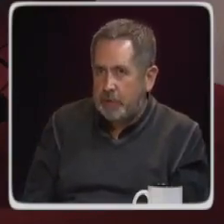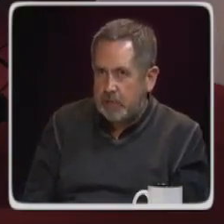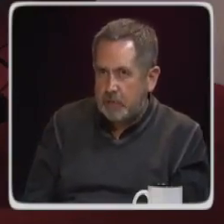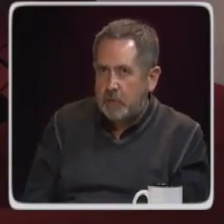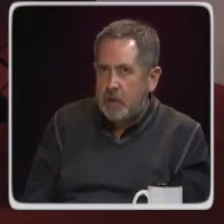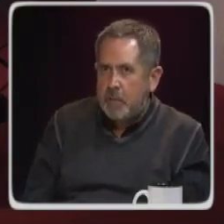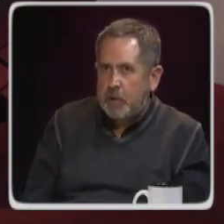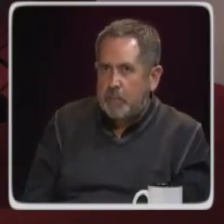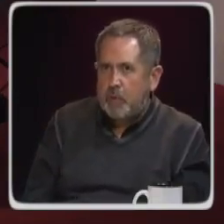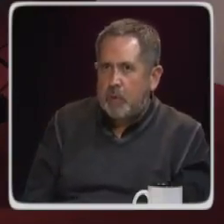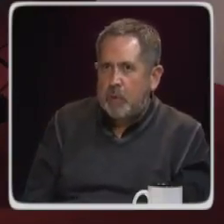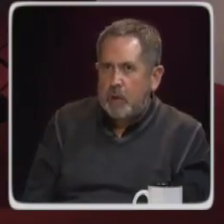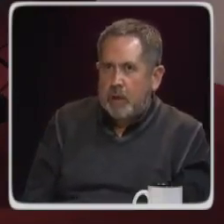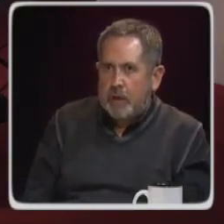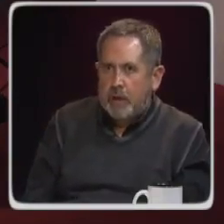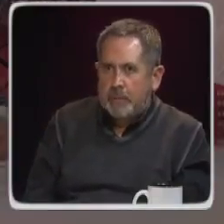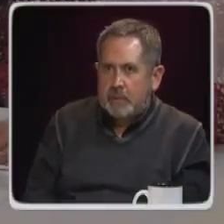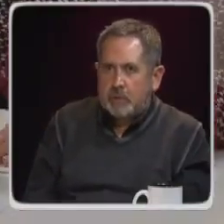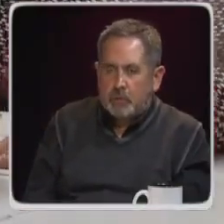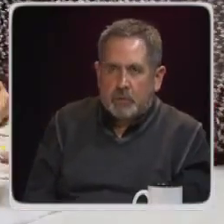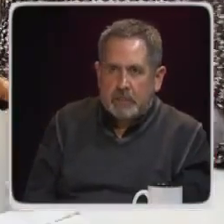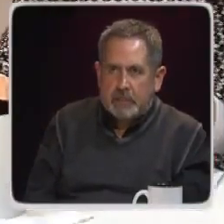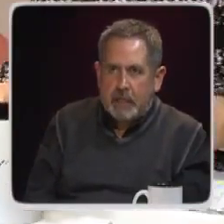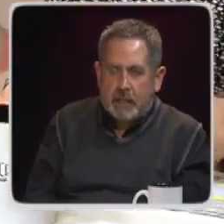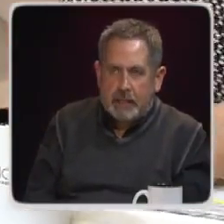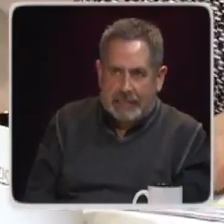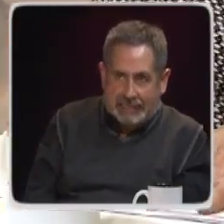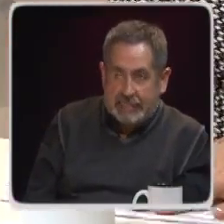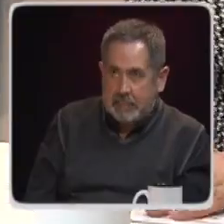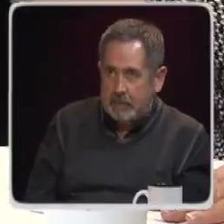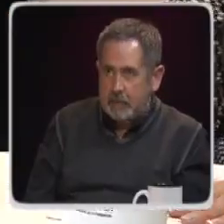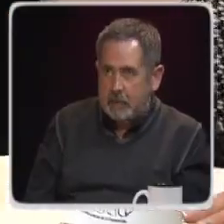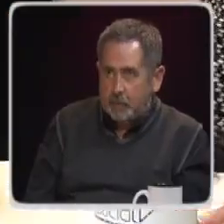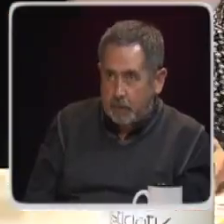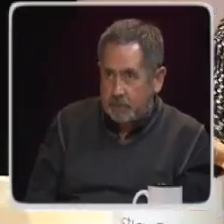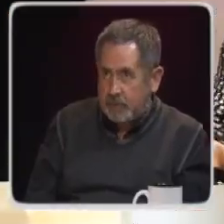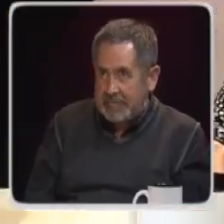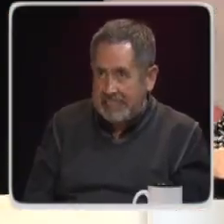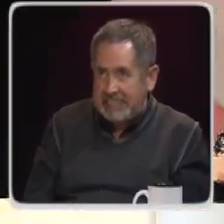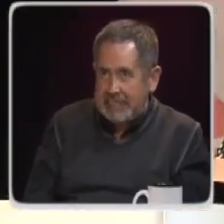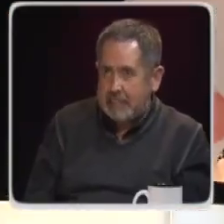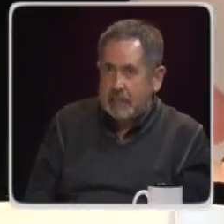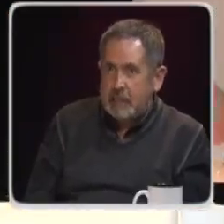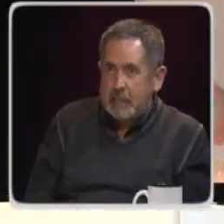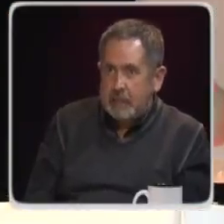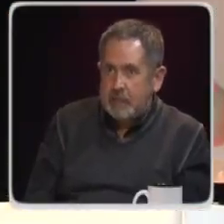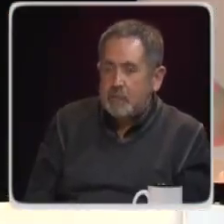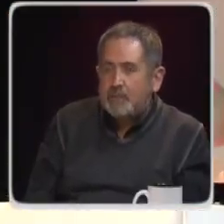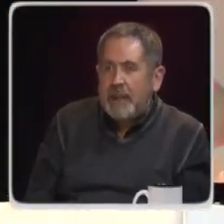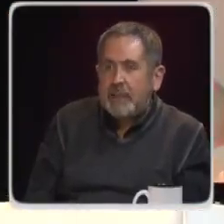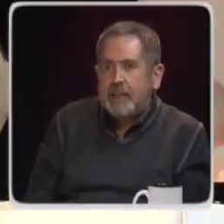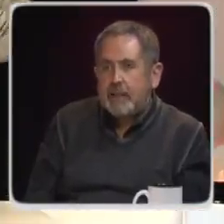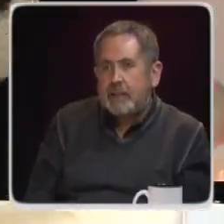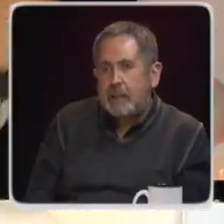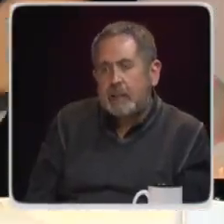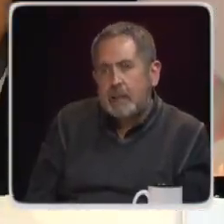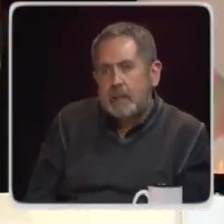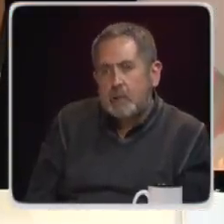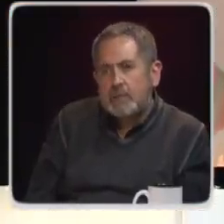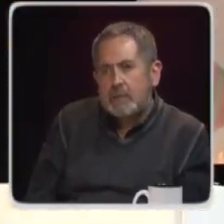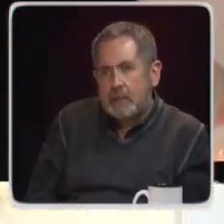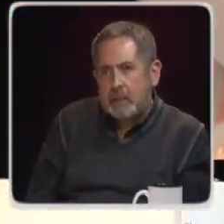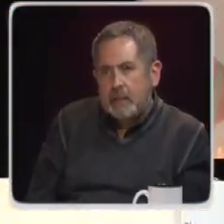Con que no queremos pensar que sea una marca perversa dentro del presupuesto que ya esté puesto como para que de entradita